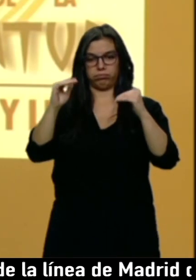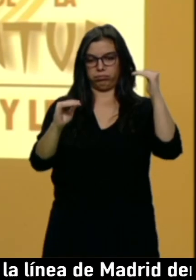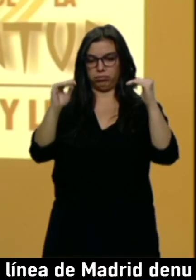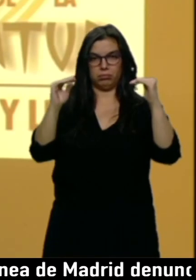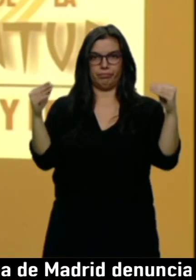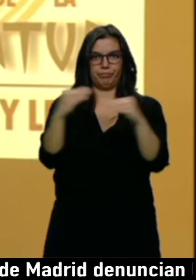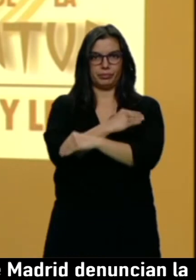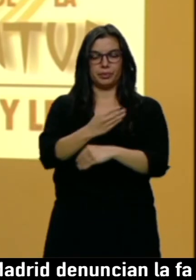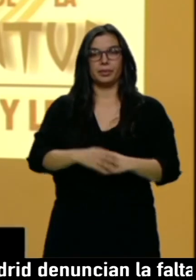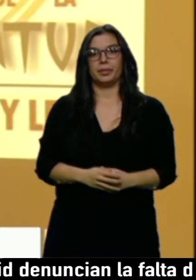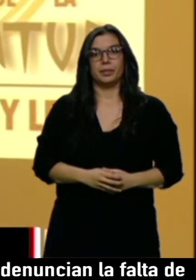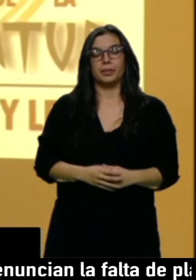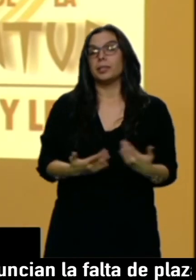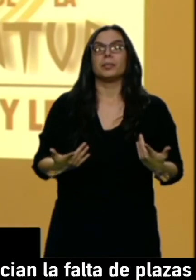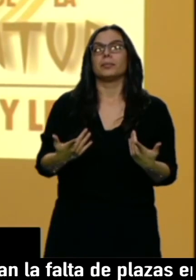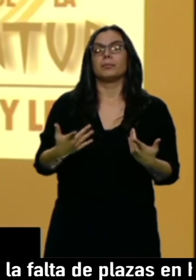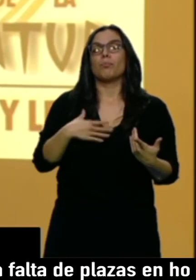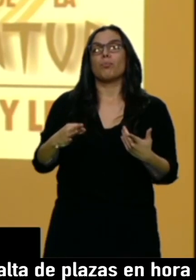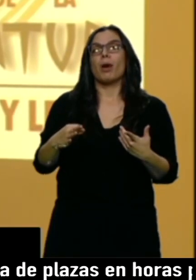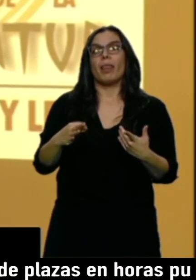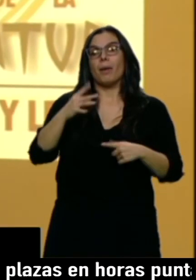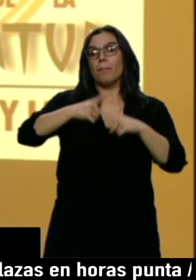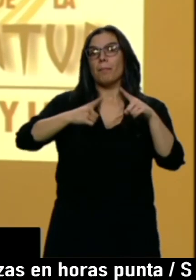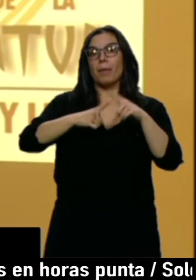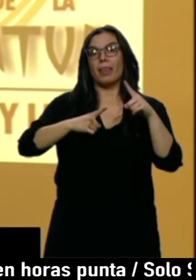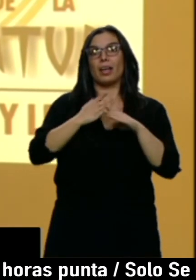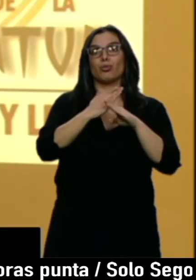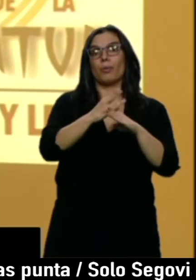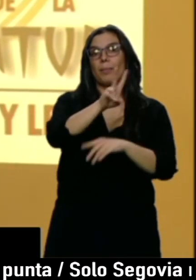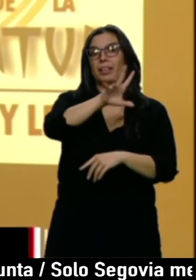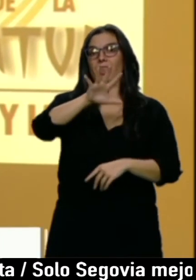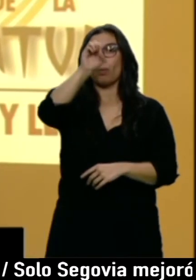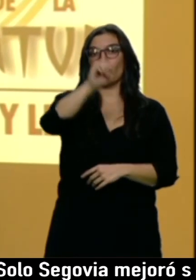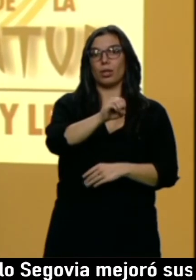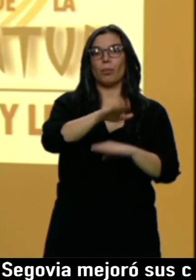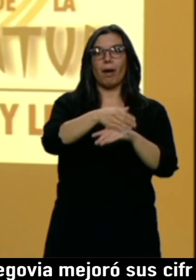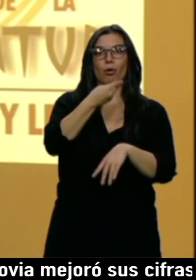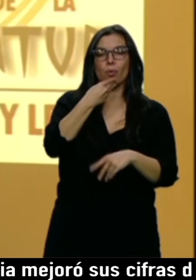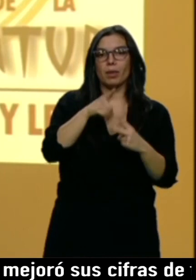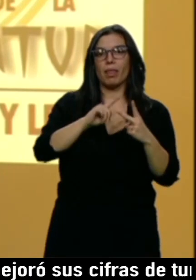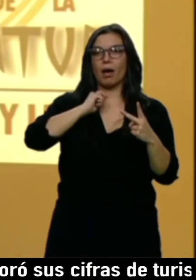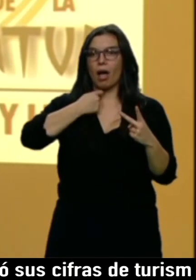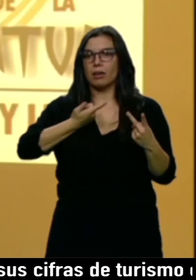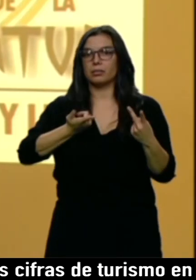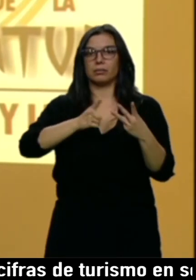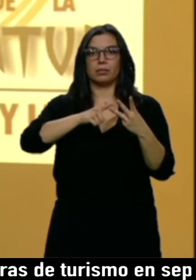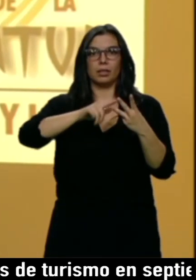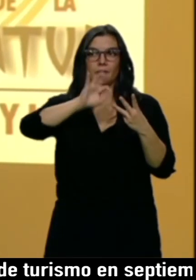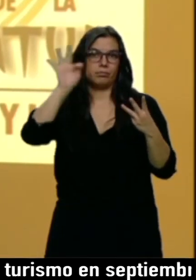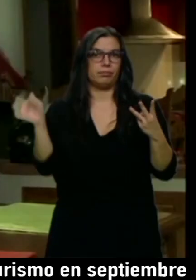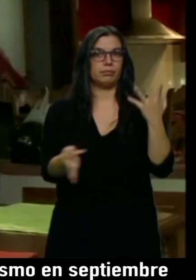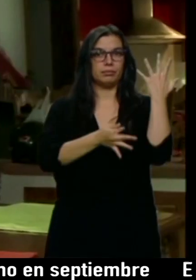he quedado. De media un 25% para comida, gas, tal, y vivir